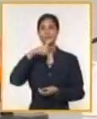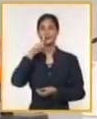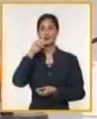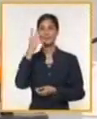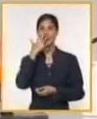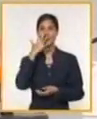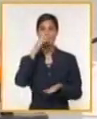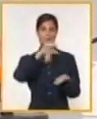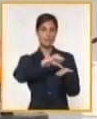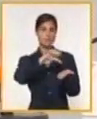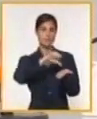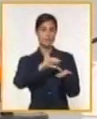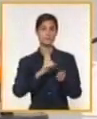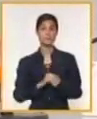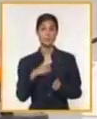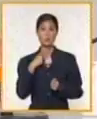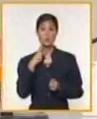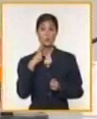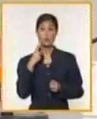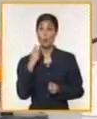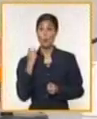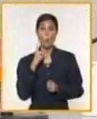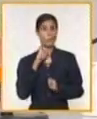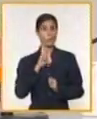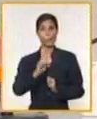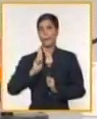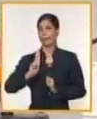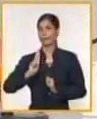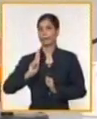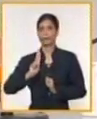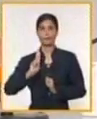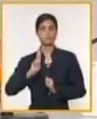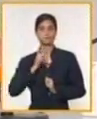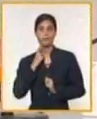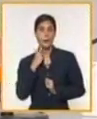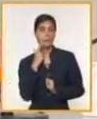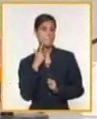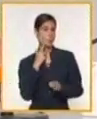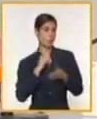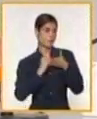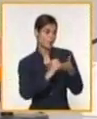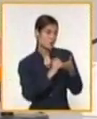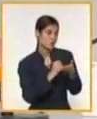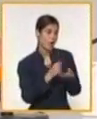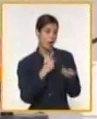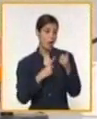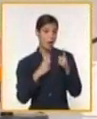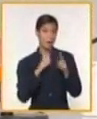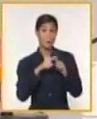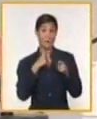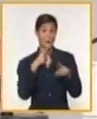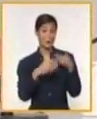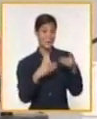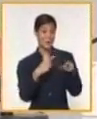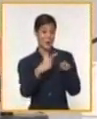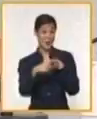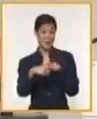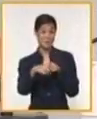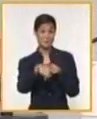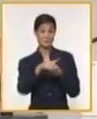movilización internacional para actuar unidos e impedir a tiempo un conflicto internacional o amenaza